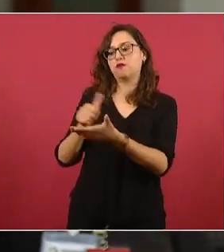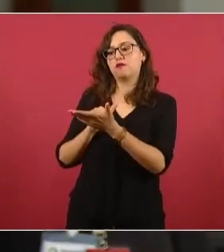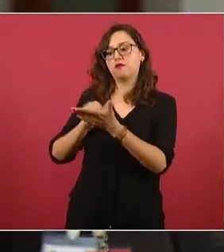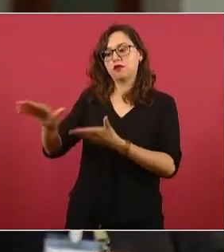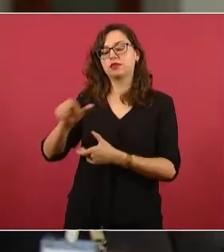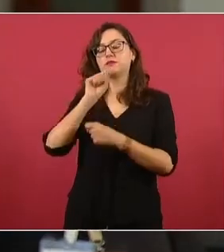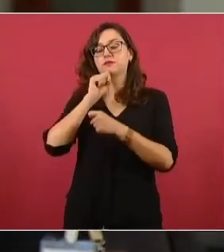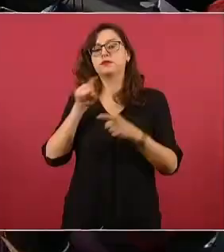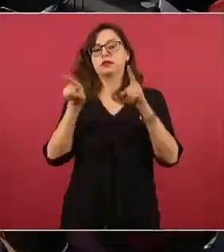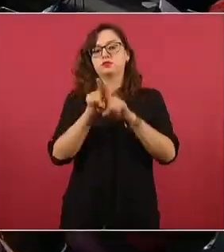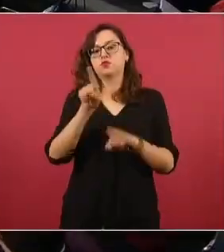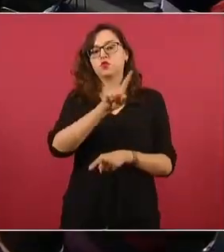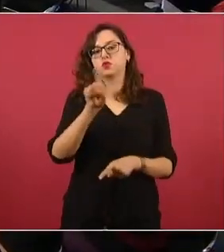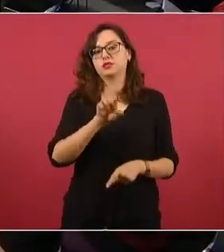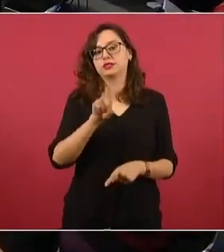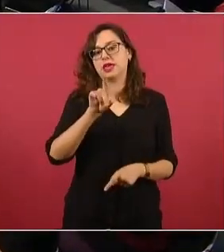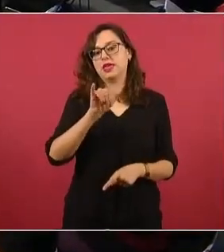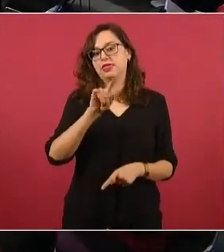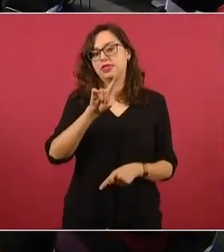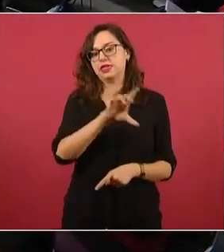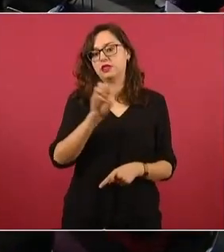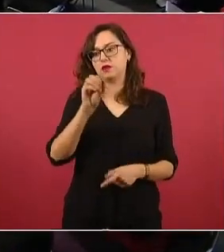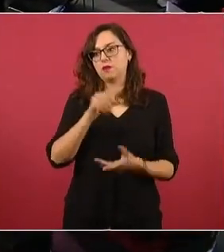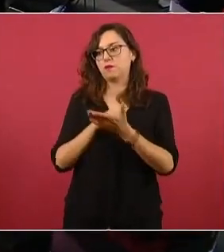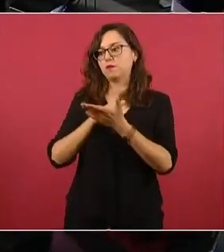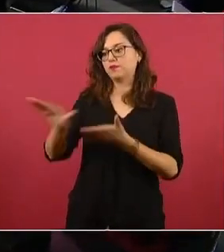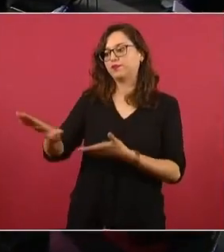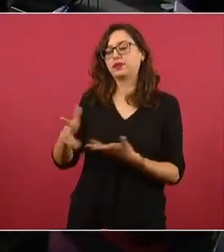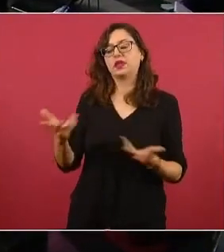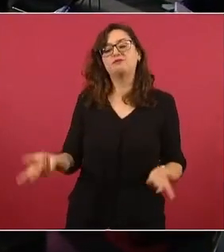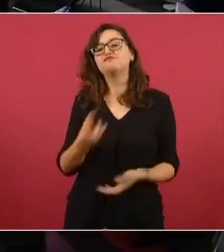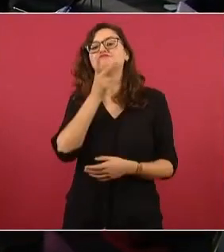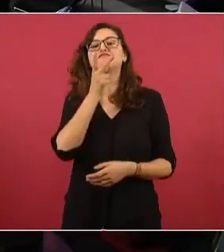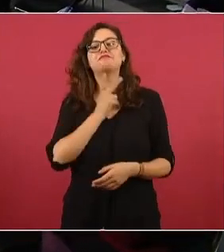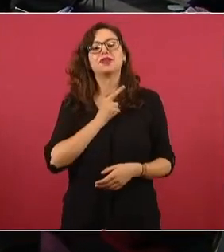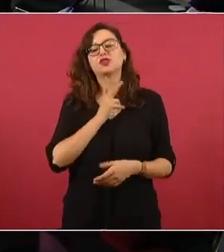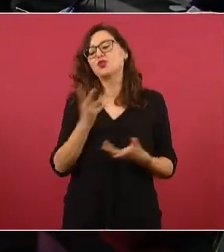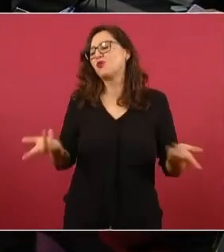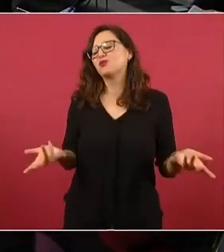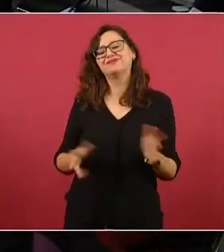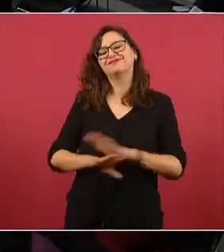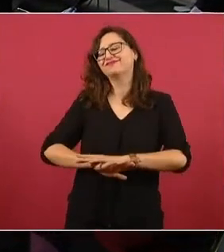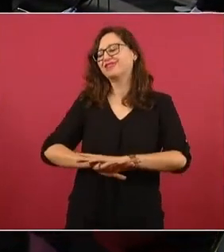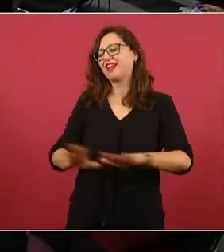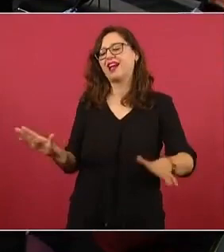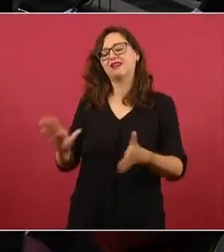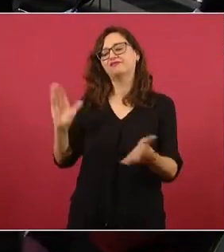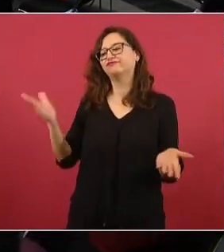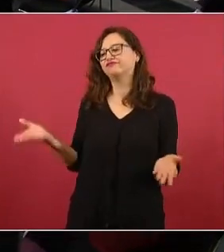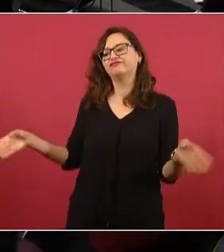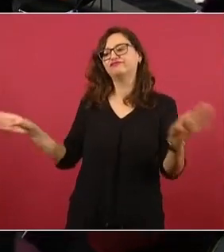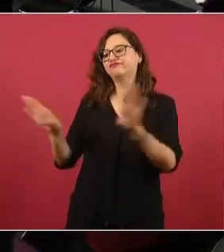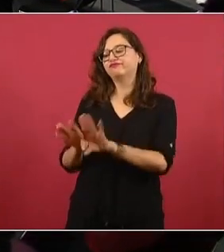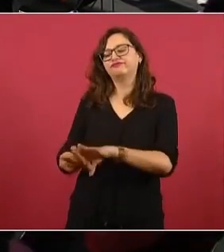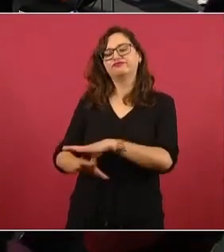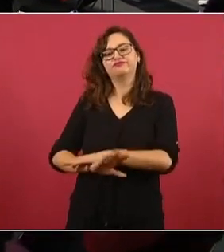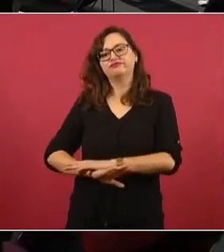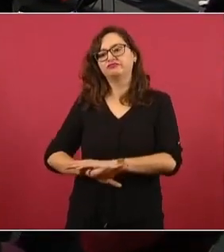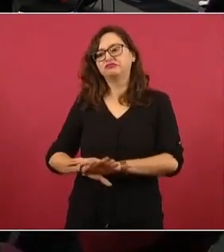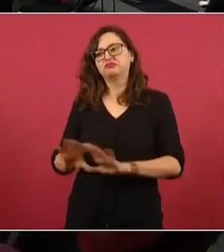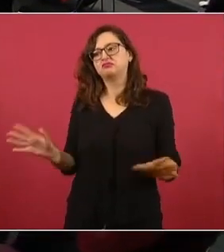Zedillo, argumentando que la industria petrolera pues ya era un caso cerrado, que obviamente ya no iba